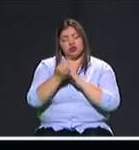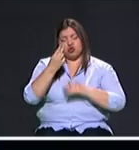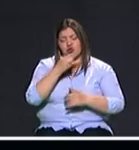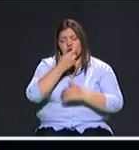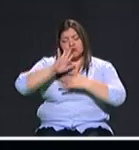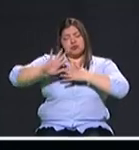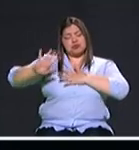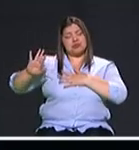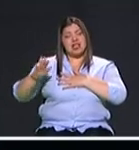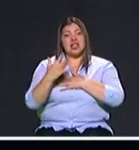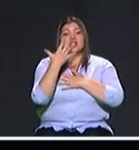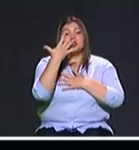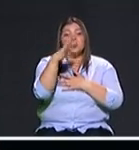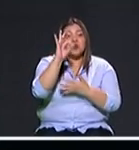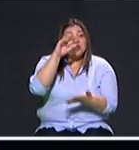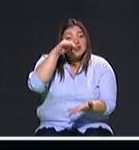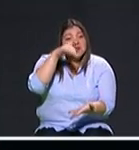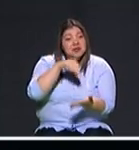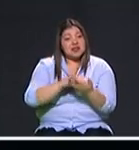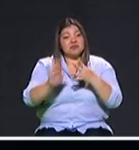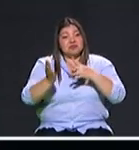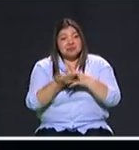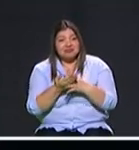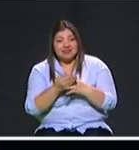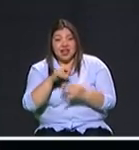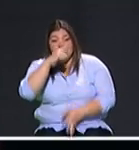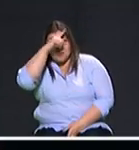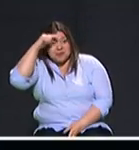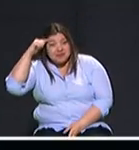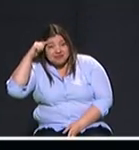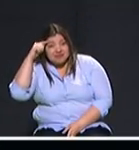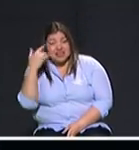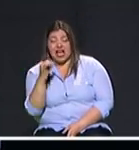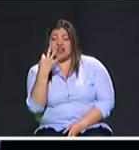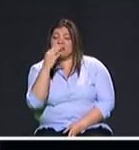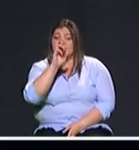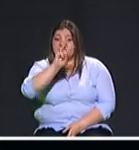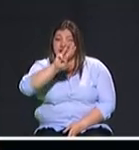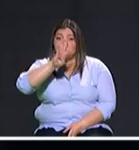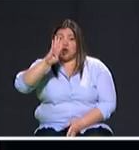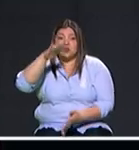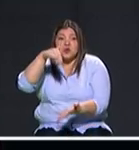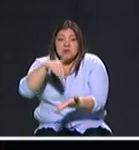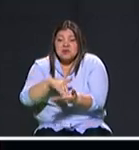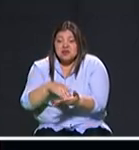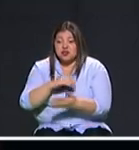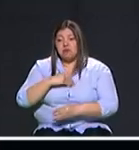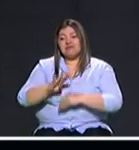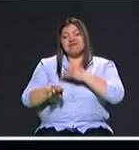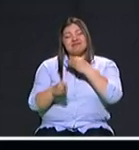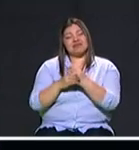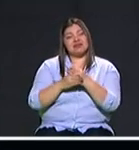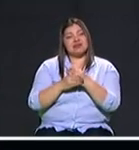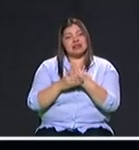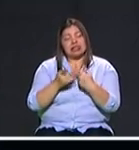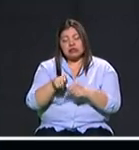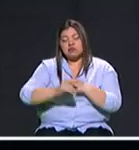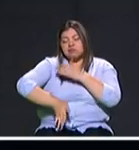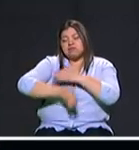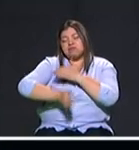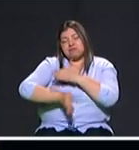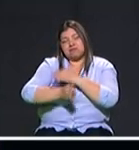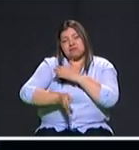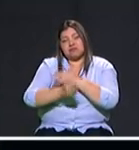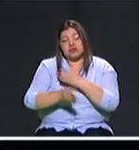50 mil becas federico ya otorgó 34 mil y vamos a crecer y esas becas gran parte hay que tener en cuenta